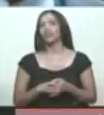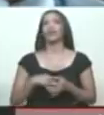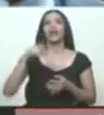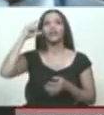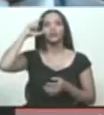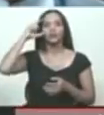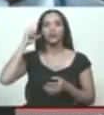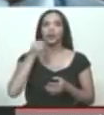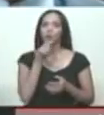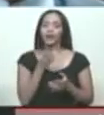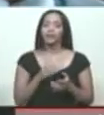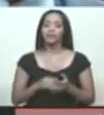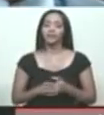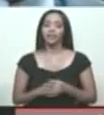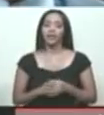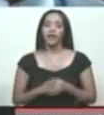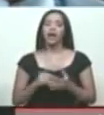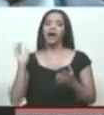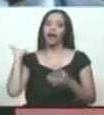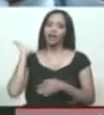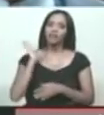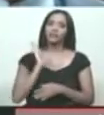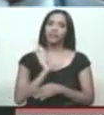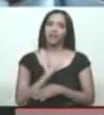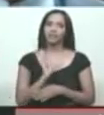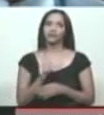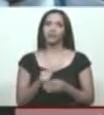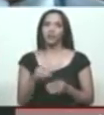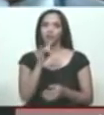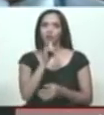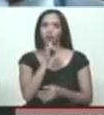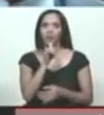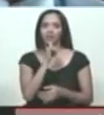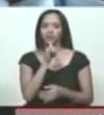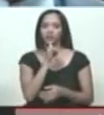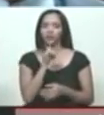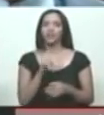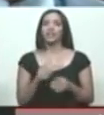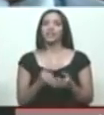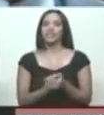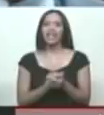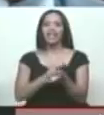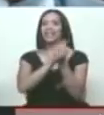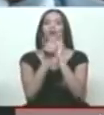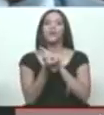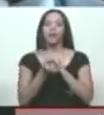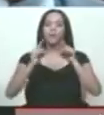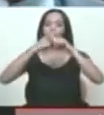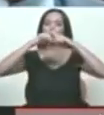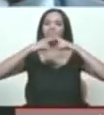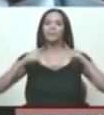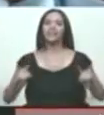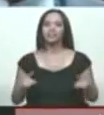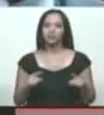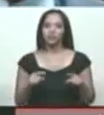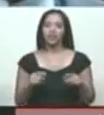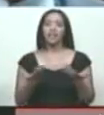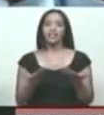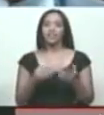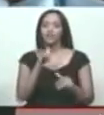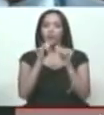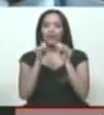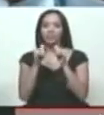bueno, ha ido llegando la información y hay que convertirse en multiplicador de la información a través de los grupos de